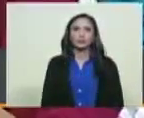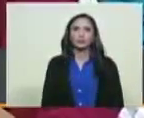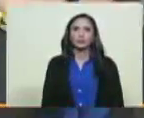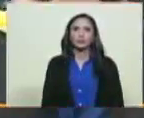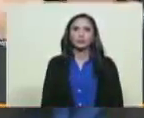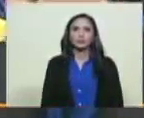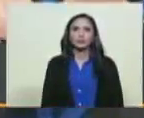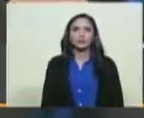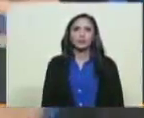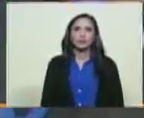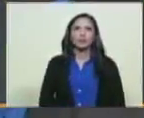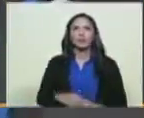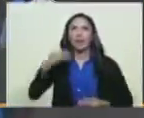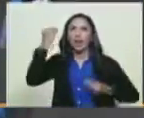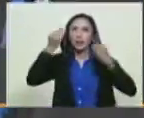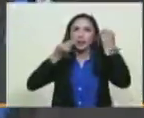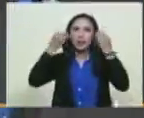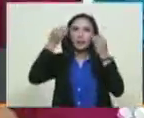consideración